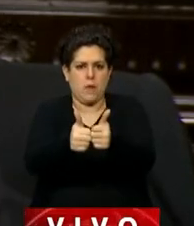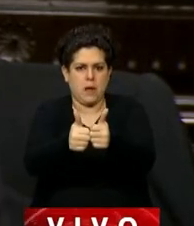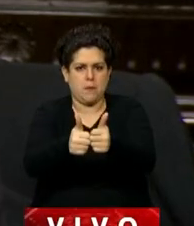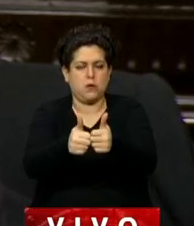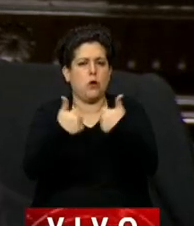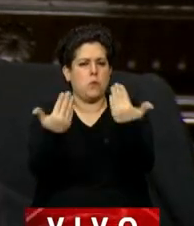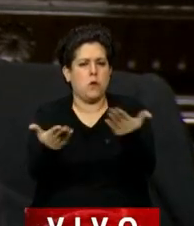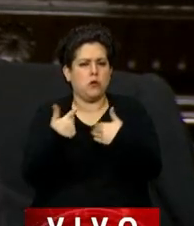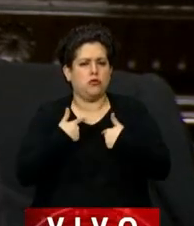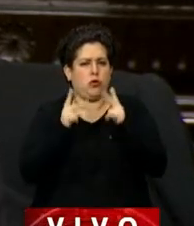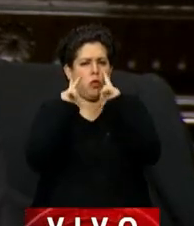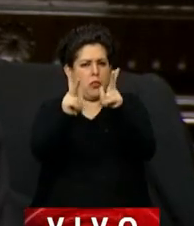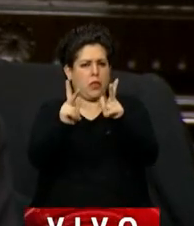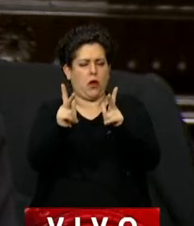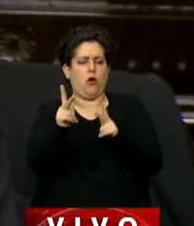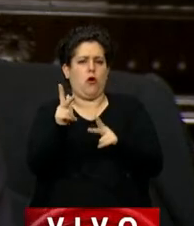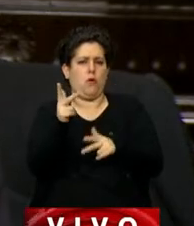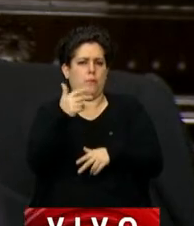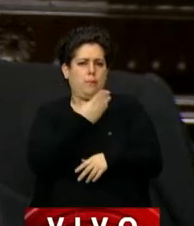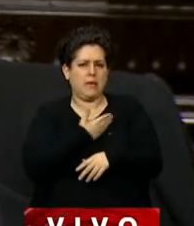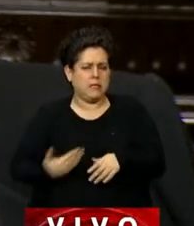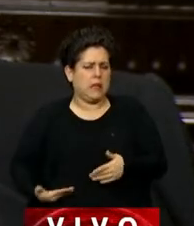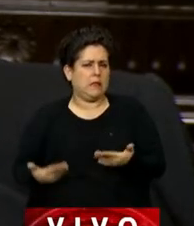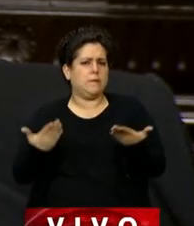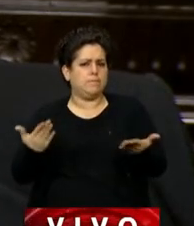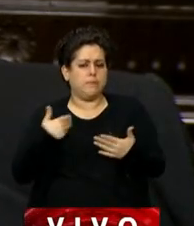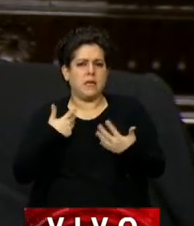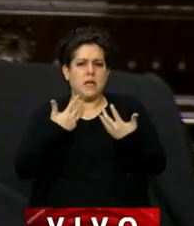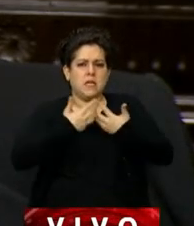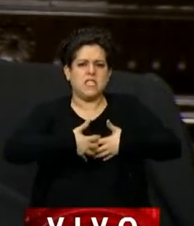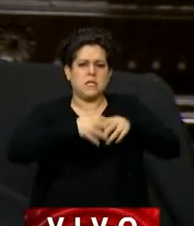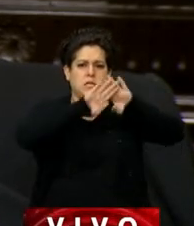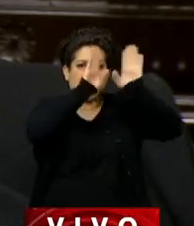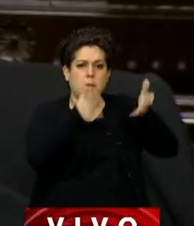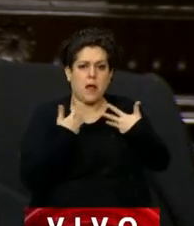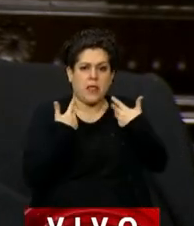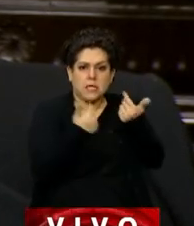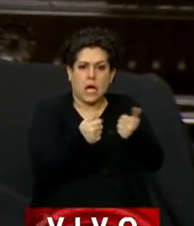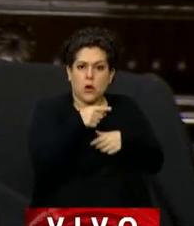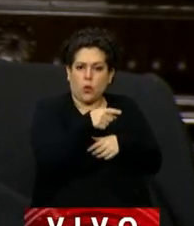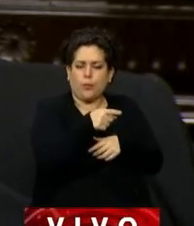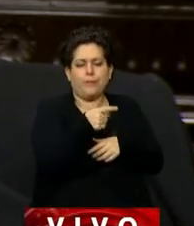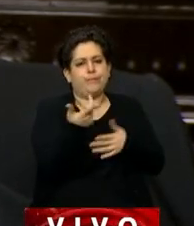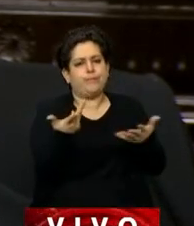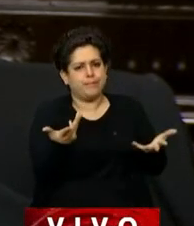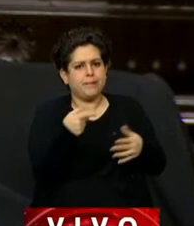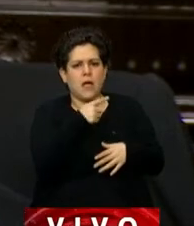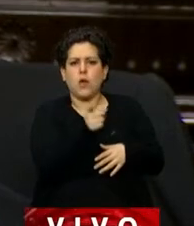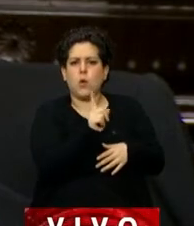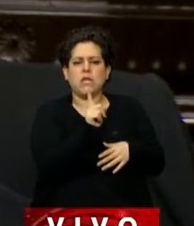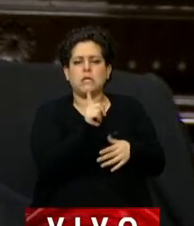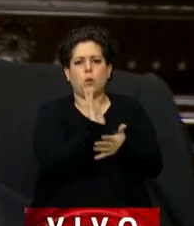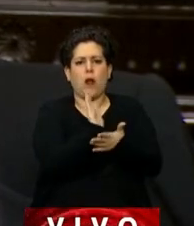Señor presidente, nuestro sistema de salud no es un sistema en